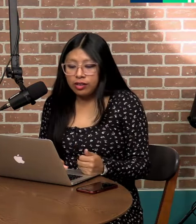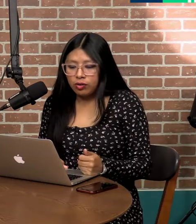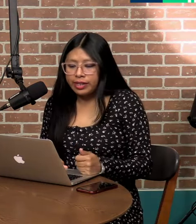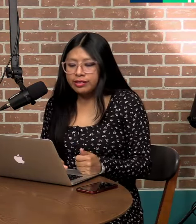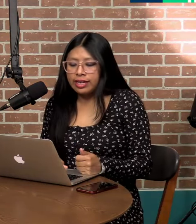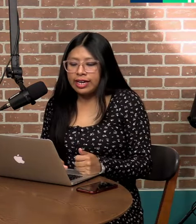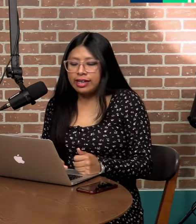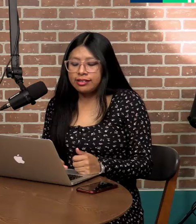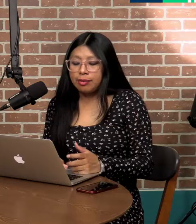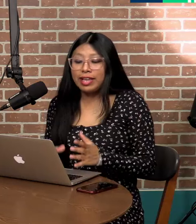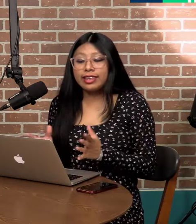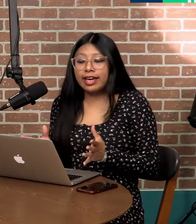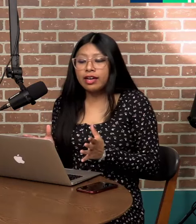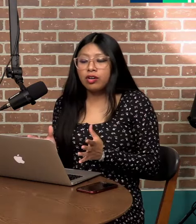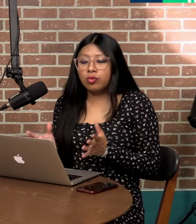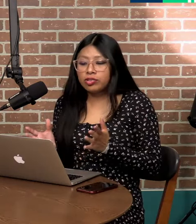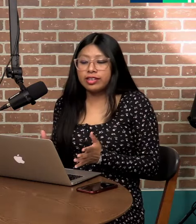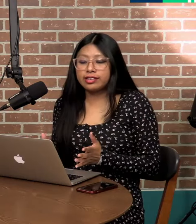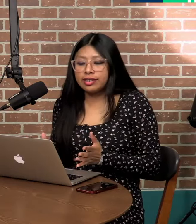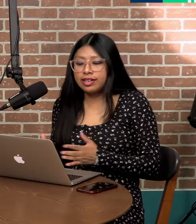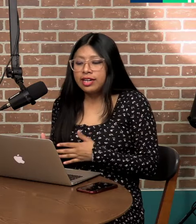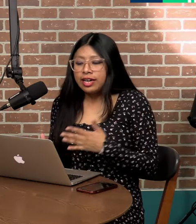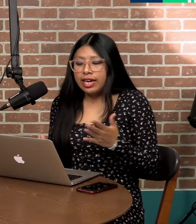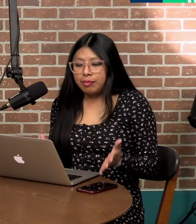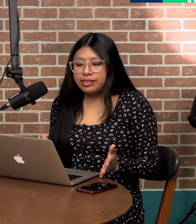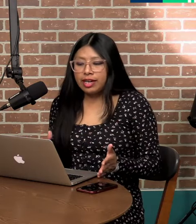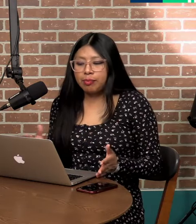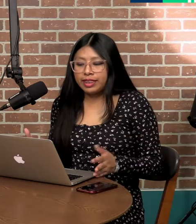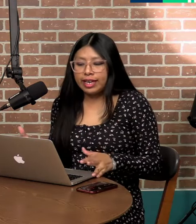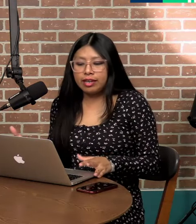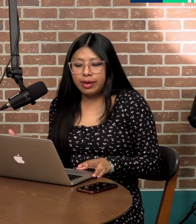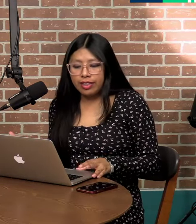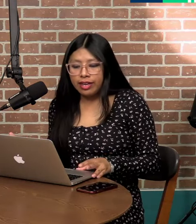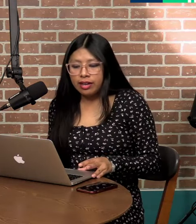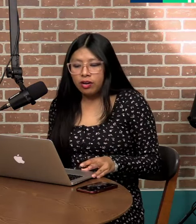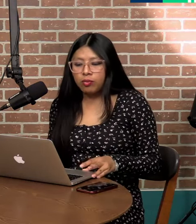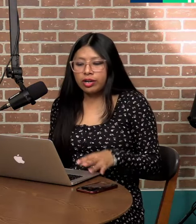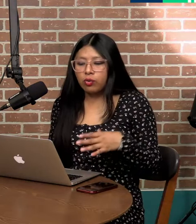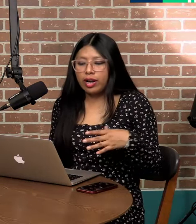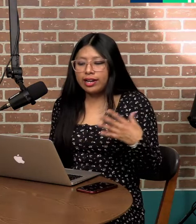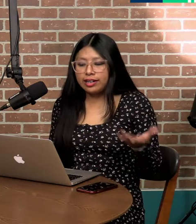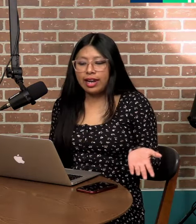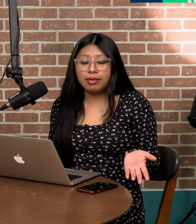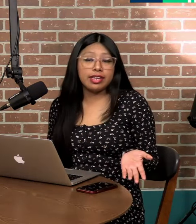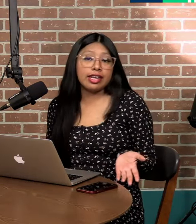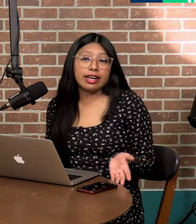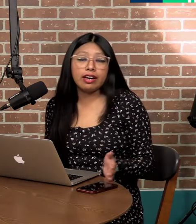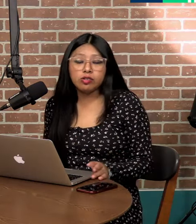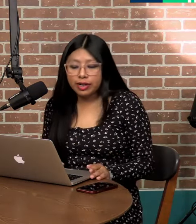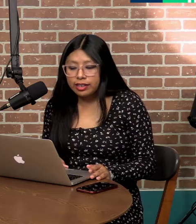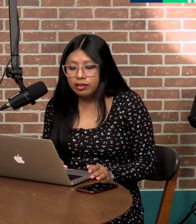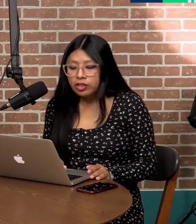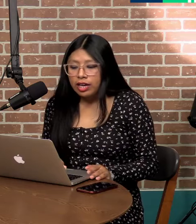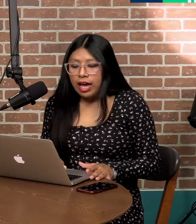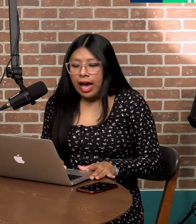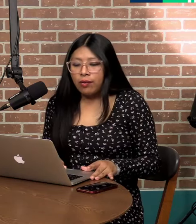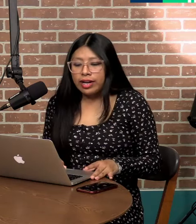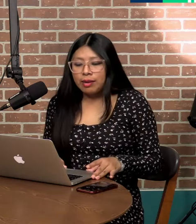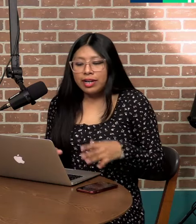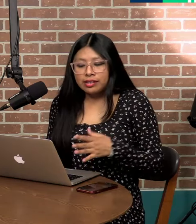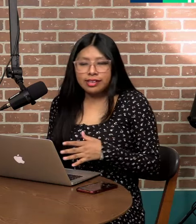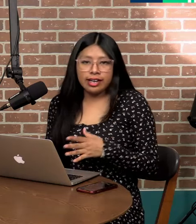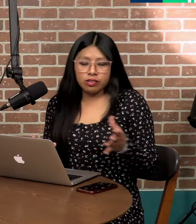Nancy Gómez eh se plantea cómo se deciden MC PT y verde Cómo regula el Lía la vida interna de los partidos